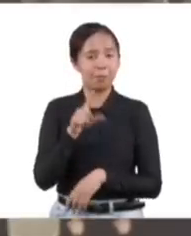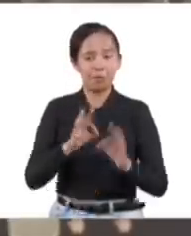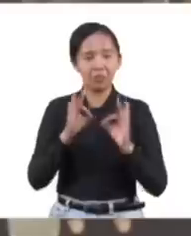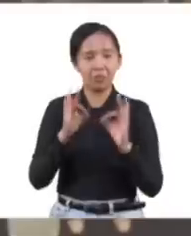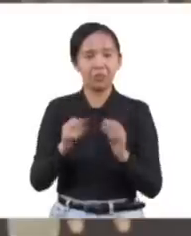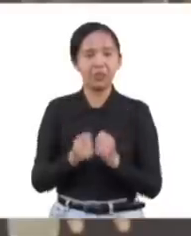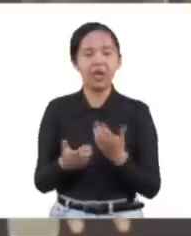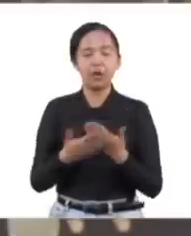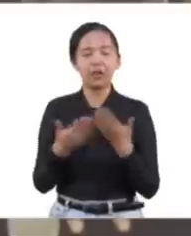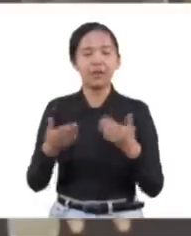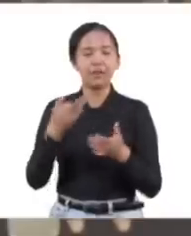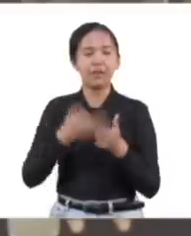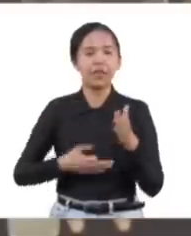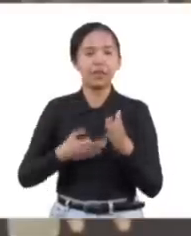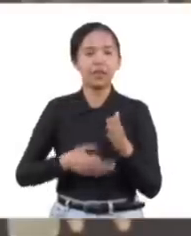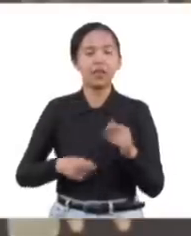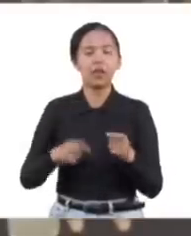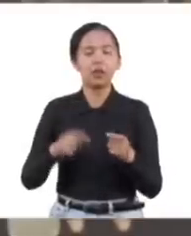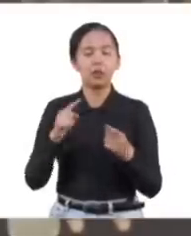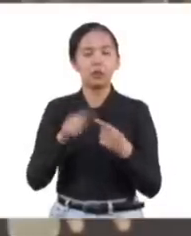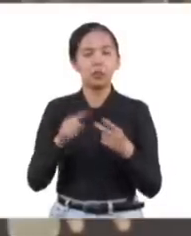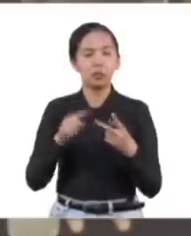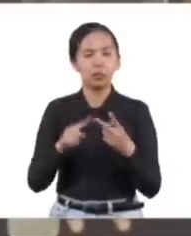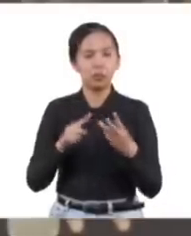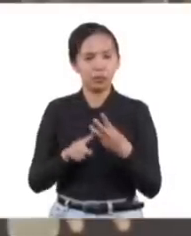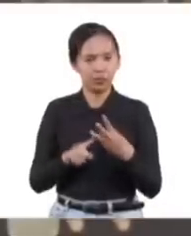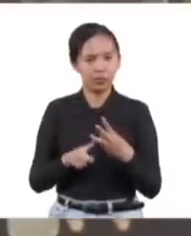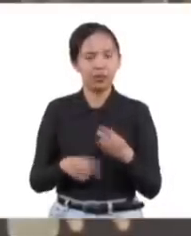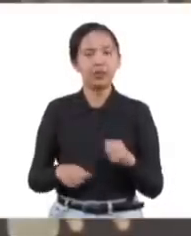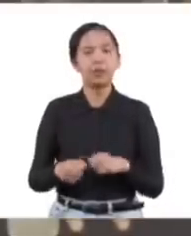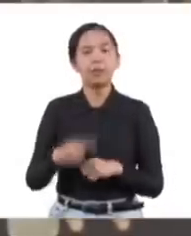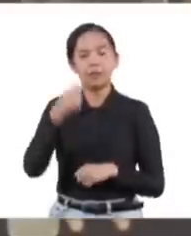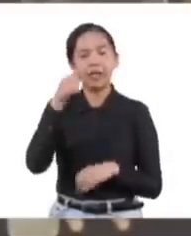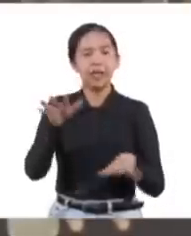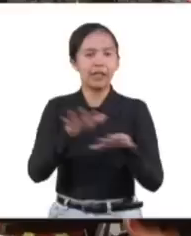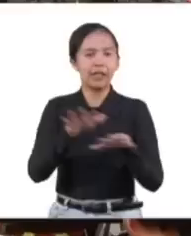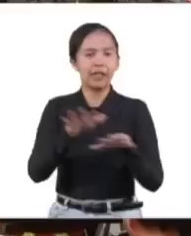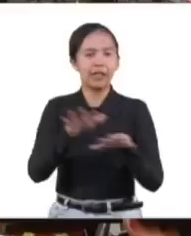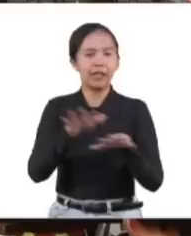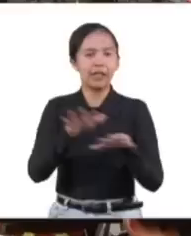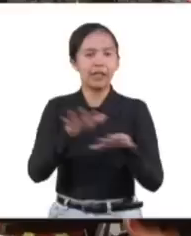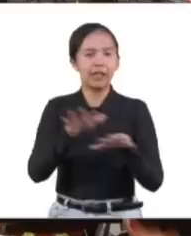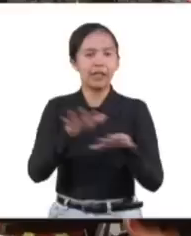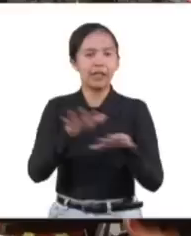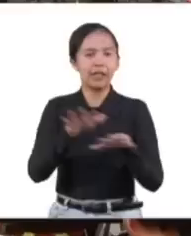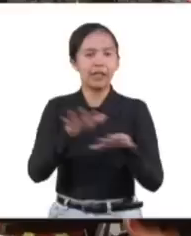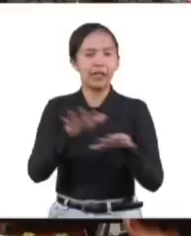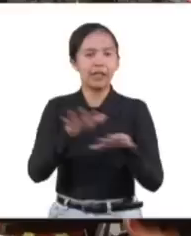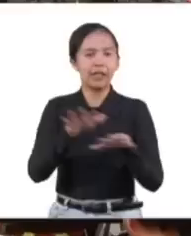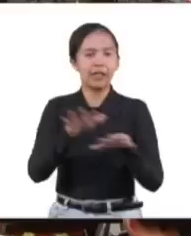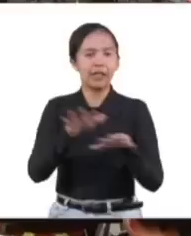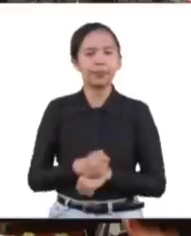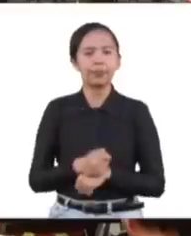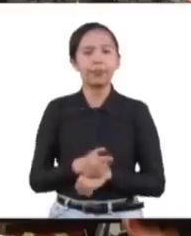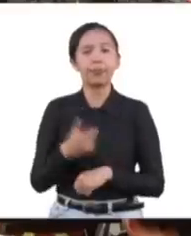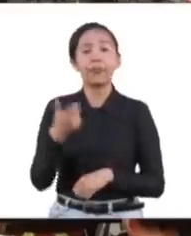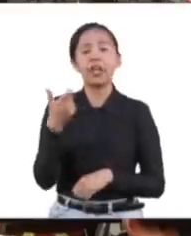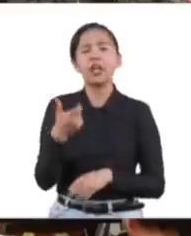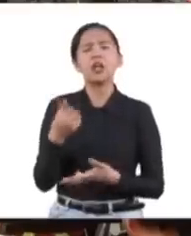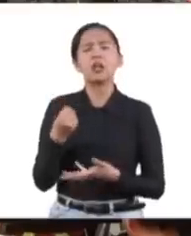tercera para la línea 1, la modernización también de los transformadores, y esto ha tenido un costo